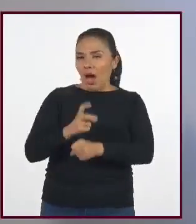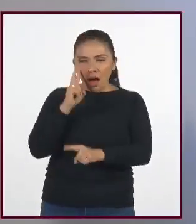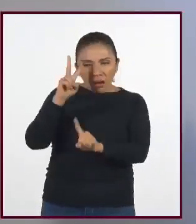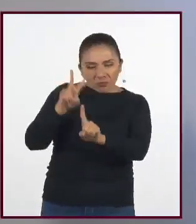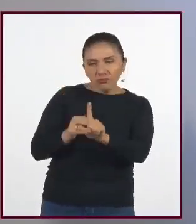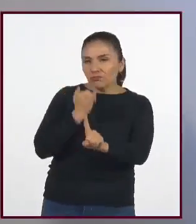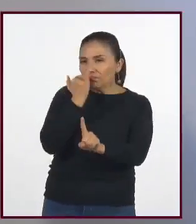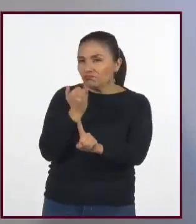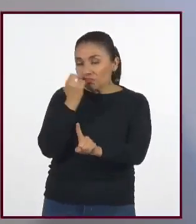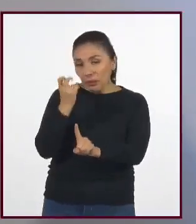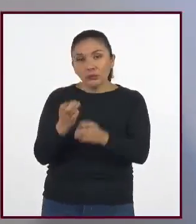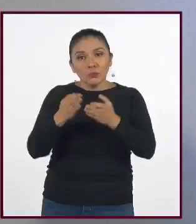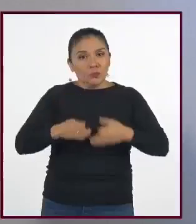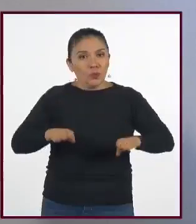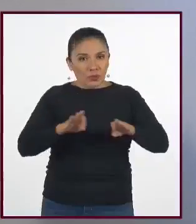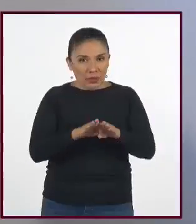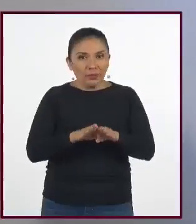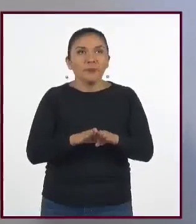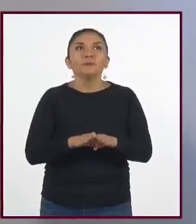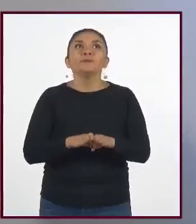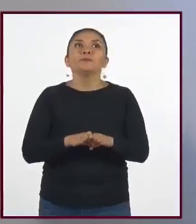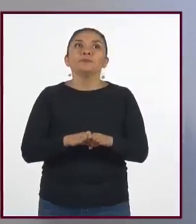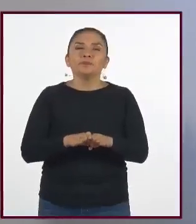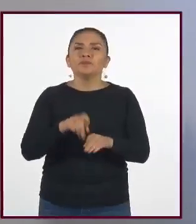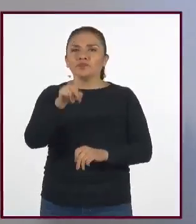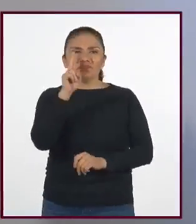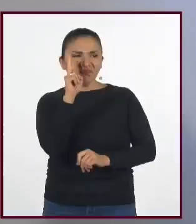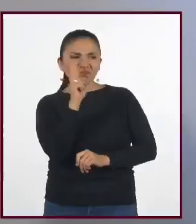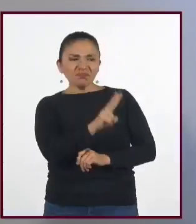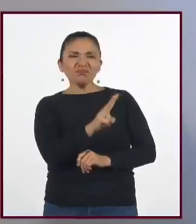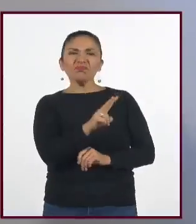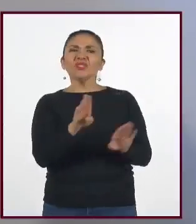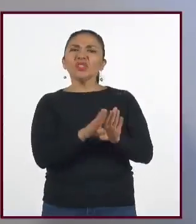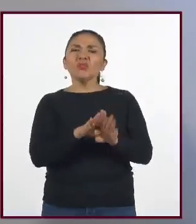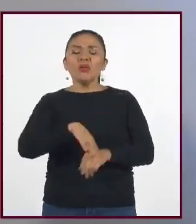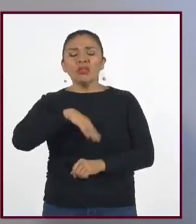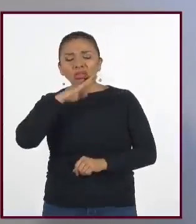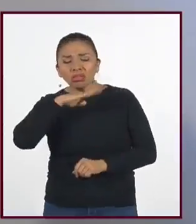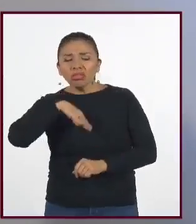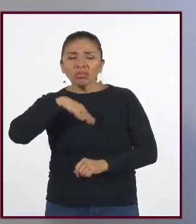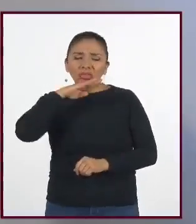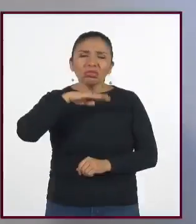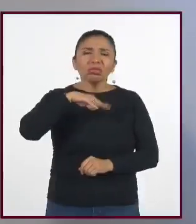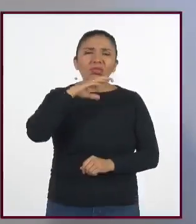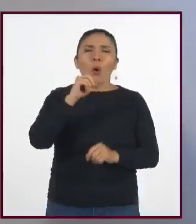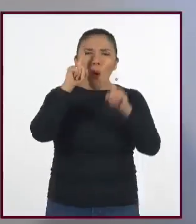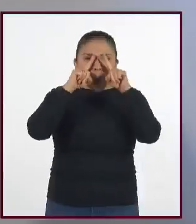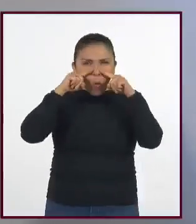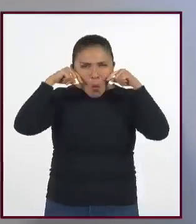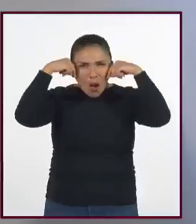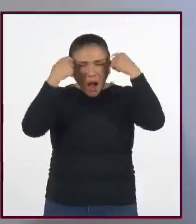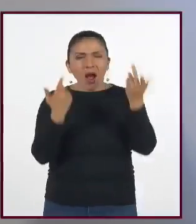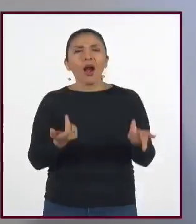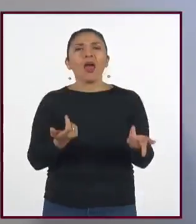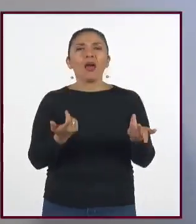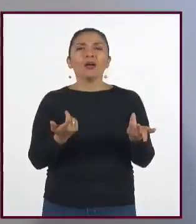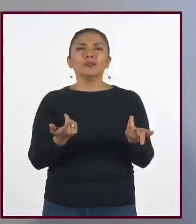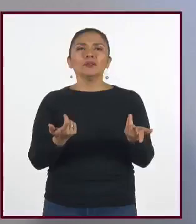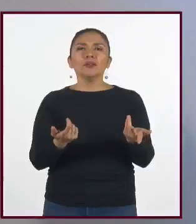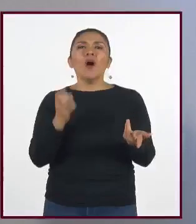más importantes. Que los vean o aletargados, con ojeras,